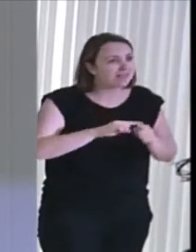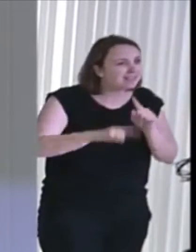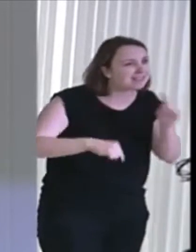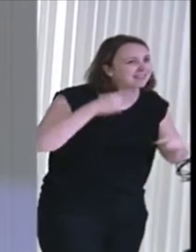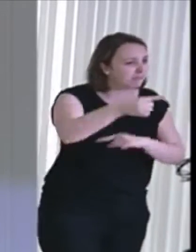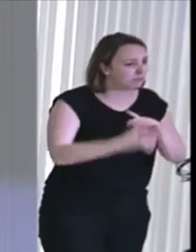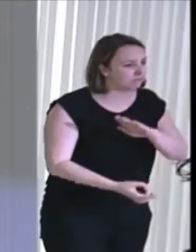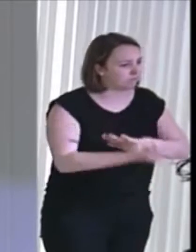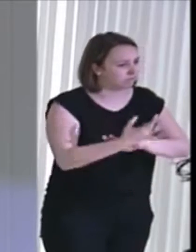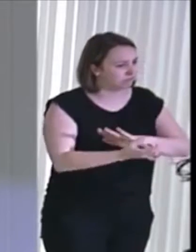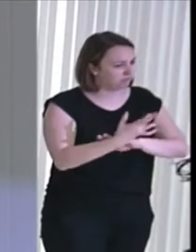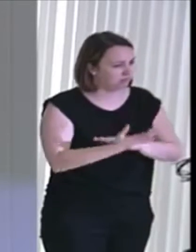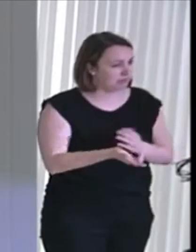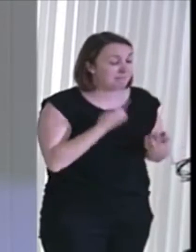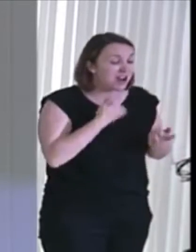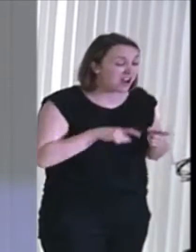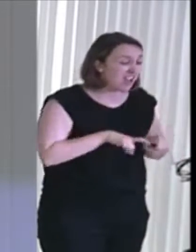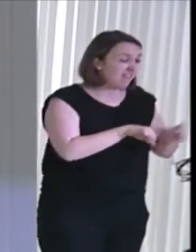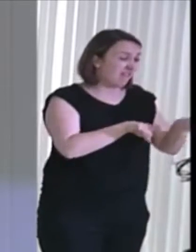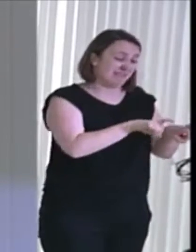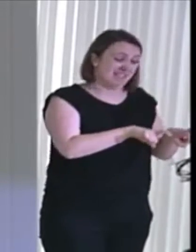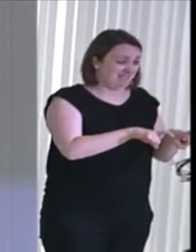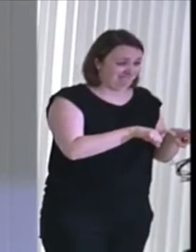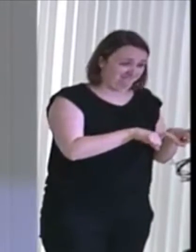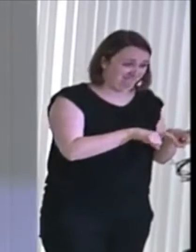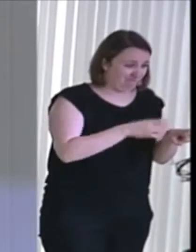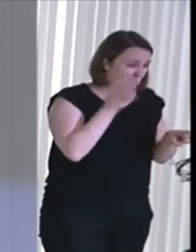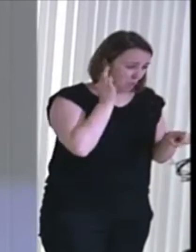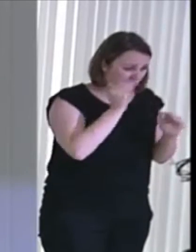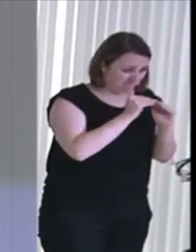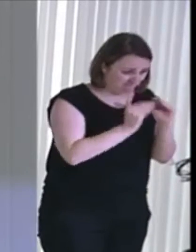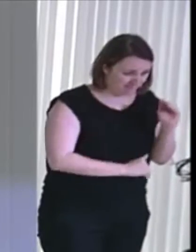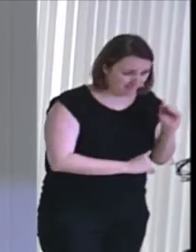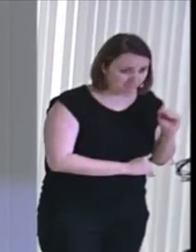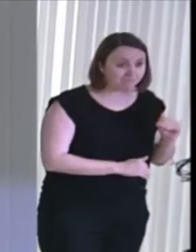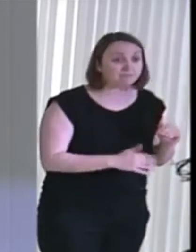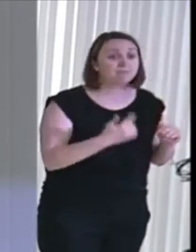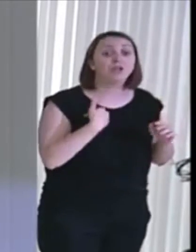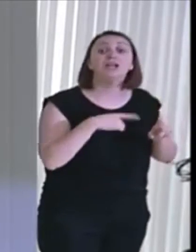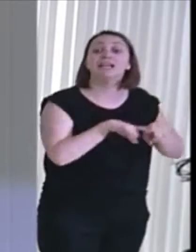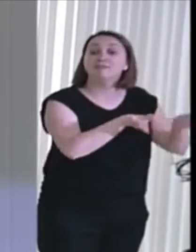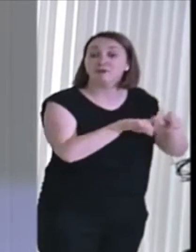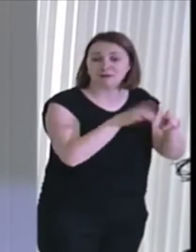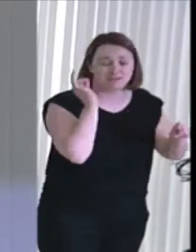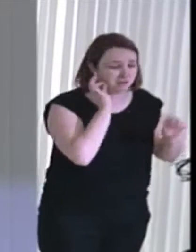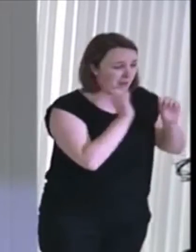después, y en ingeniería informática no. Dicho esto, yo dejé la ingeniería informática.